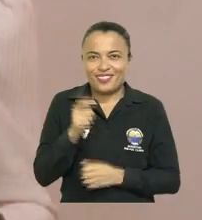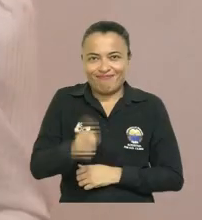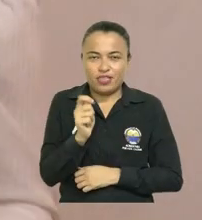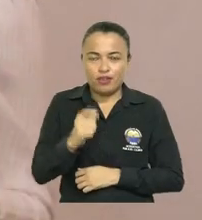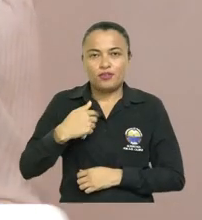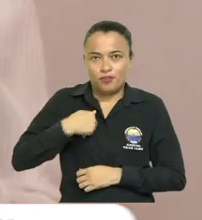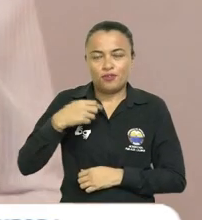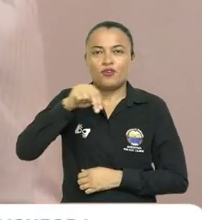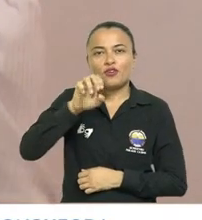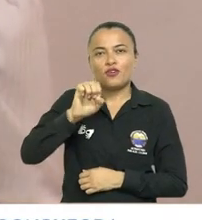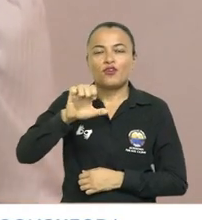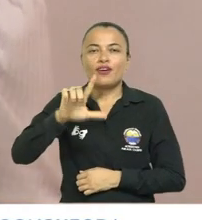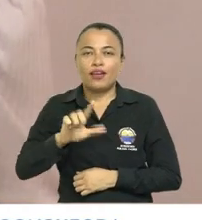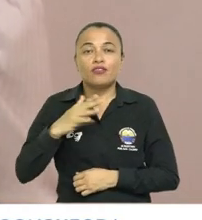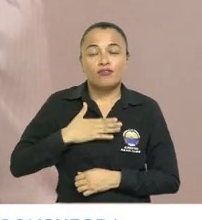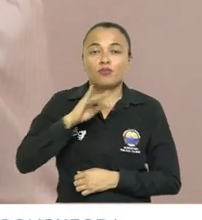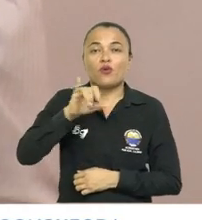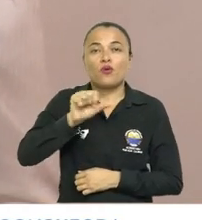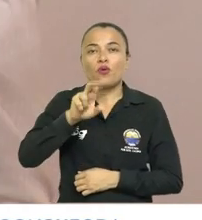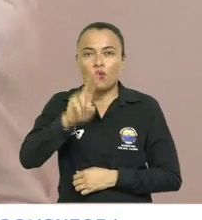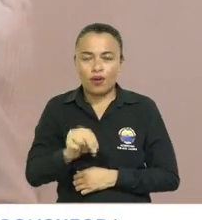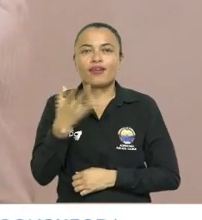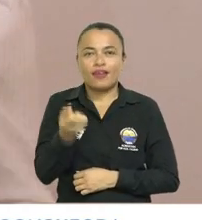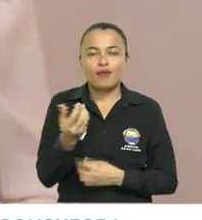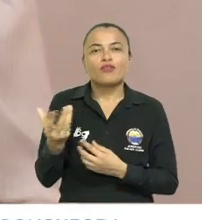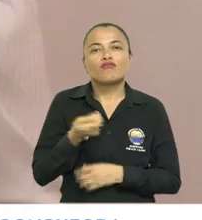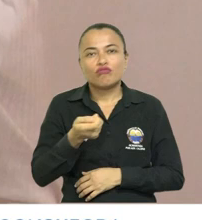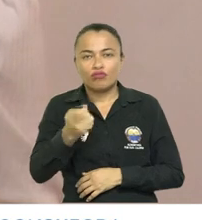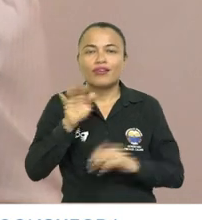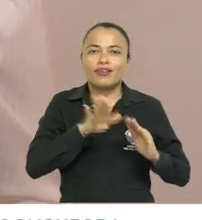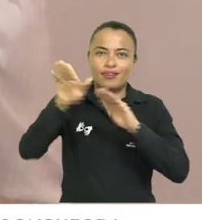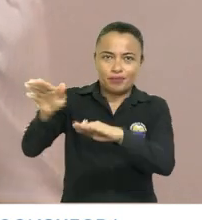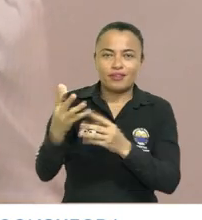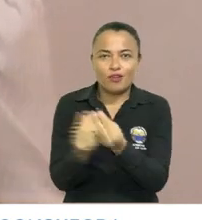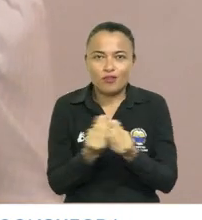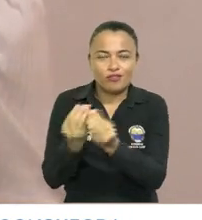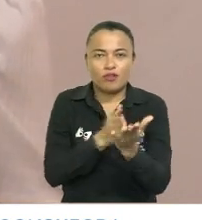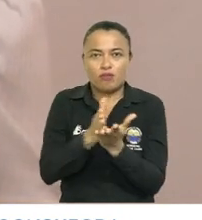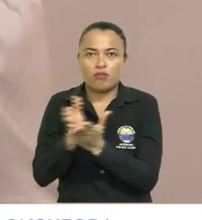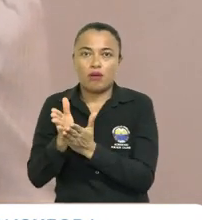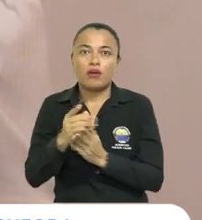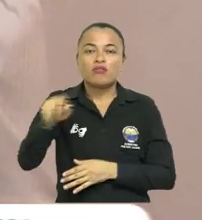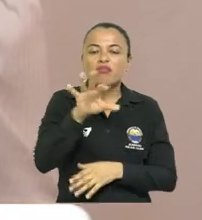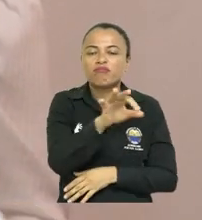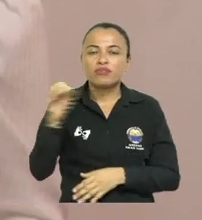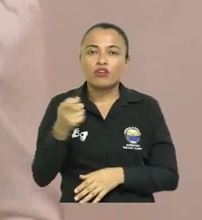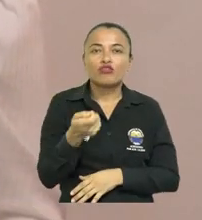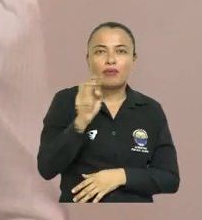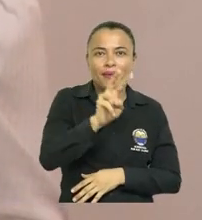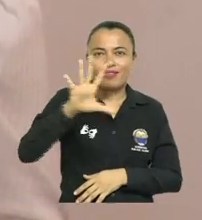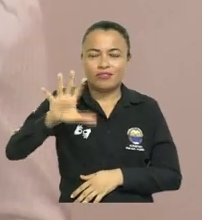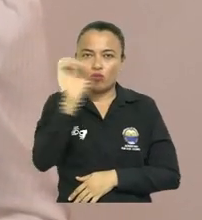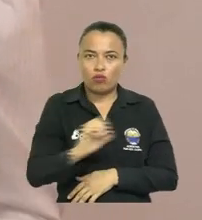Compañeros de Derecho, soy Noelia Urueta. Y yo, Juan Manuel Daza. Y queremos ser sus próximos representantes al Consejo de Programa. Votando este 25 de